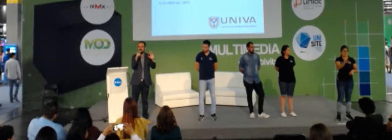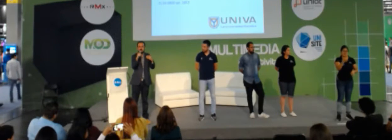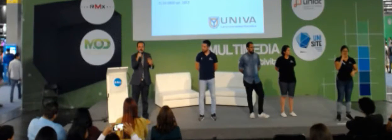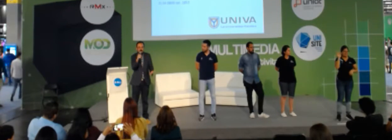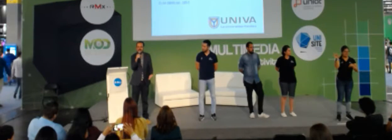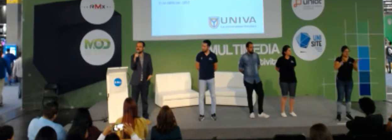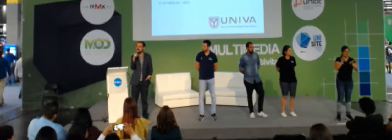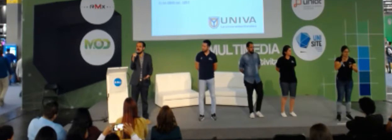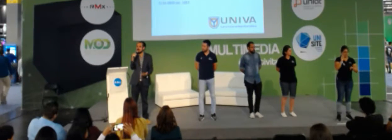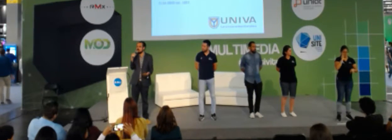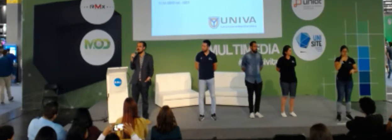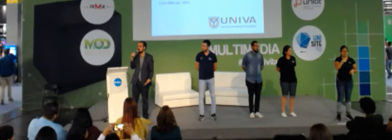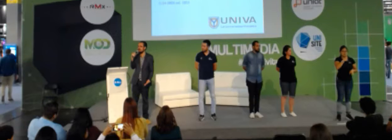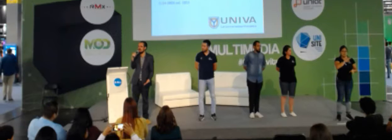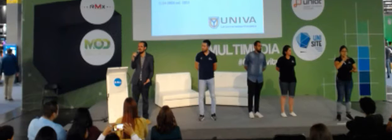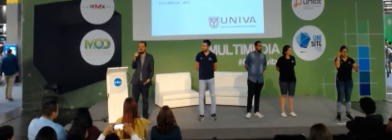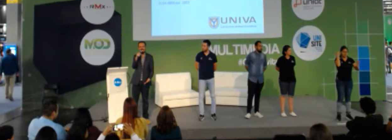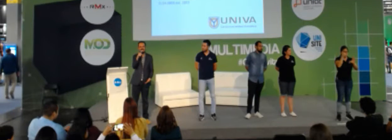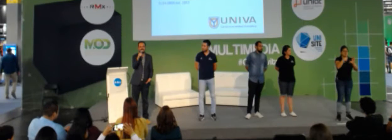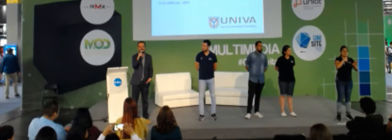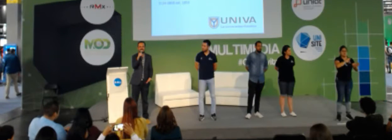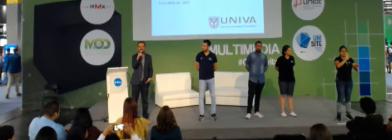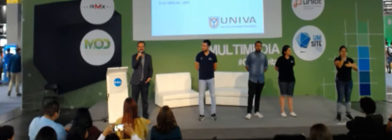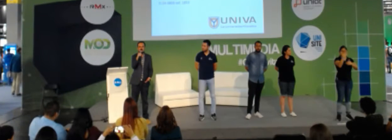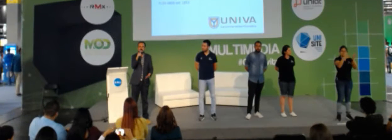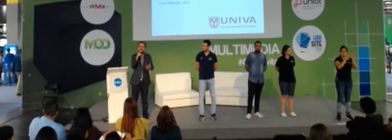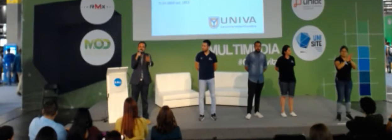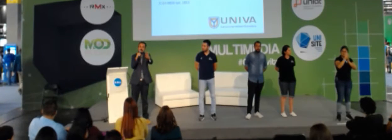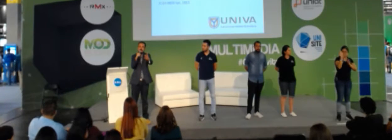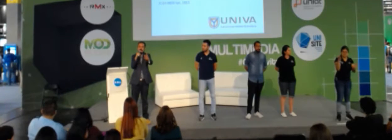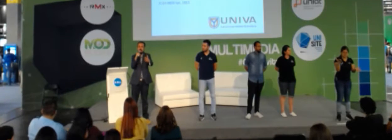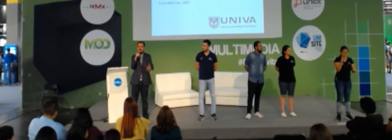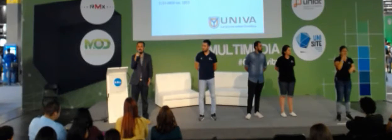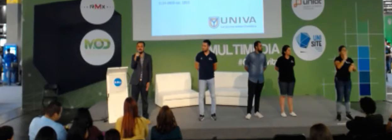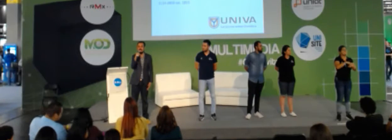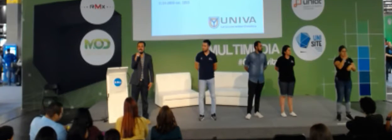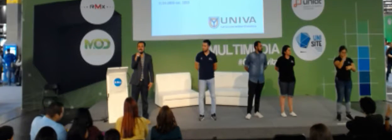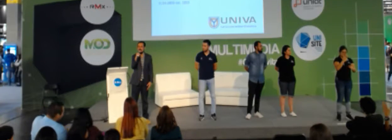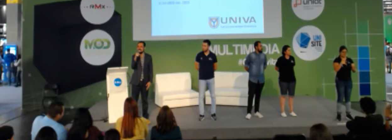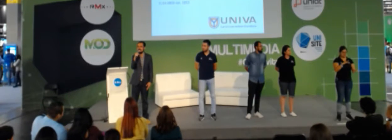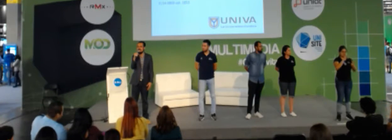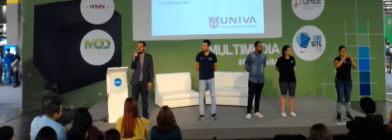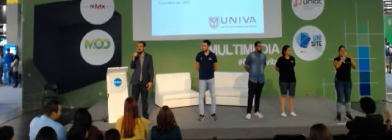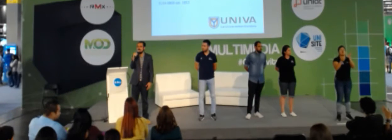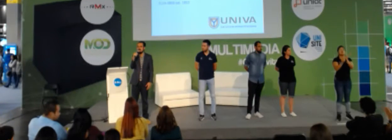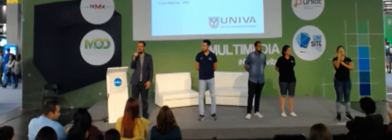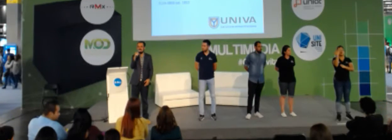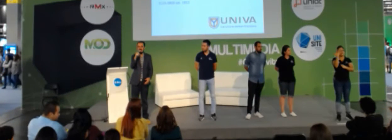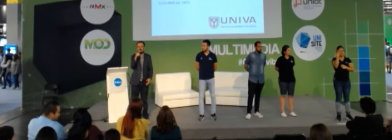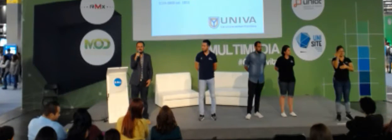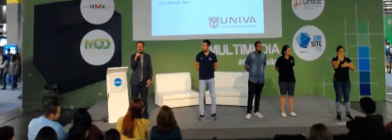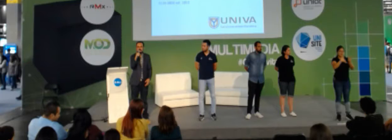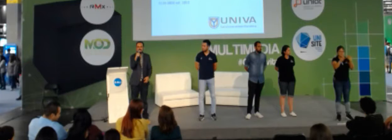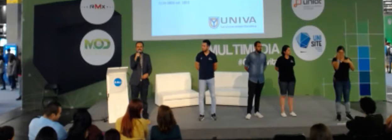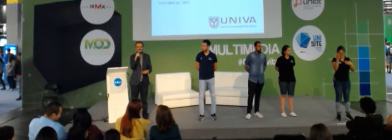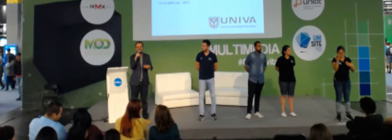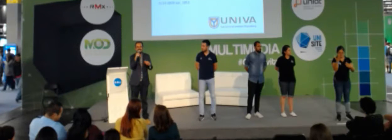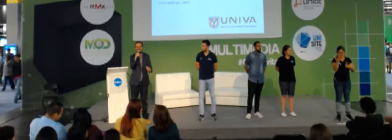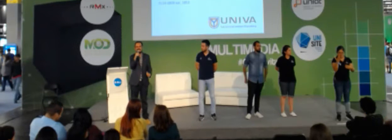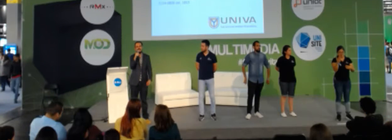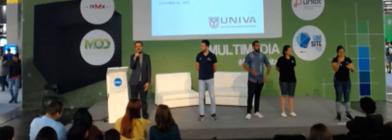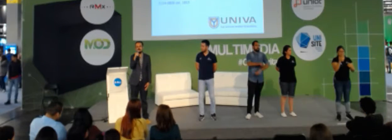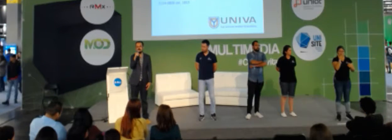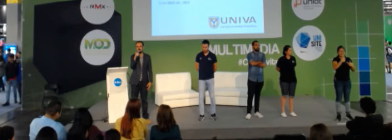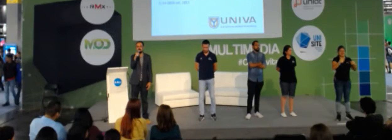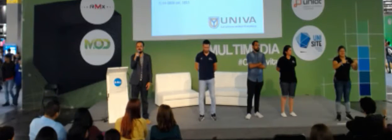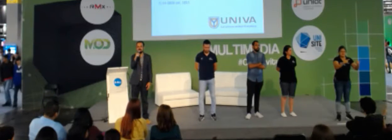un sordo que puede estudiar, que puede superarse. Y por eso ese contacto con las nuevas generaciones, más que fundamental, es